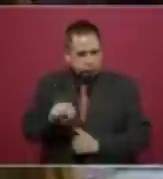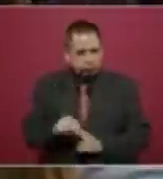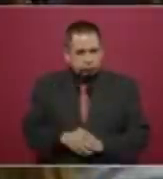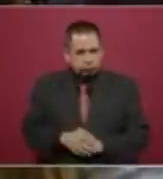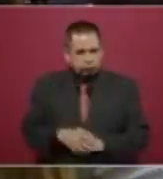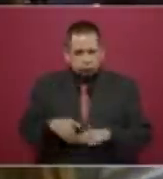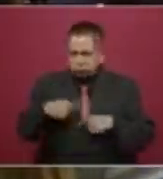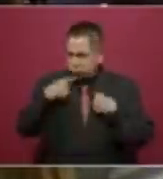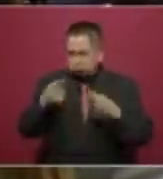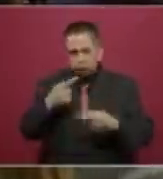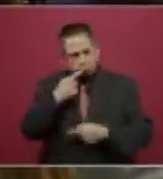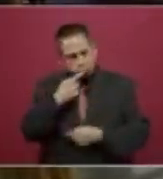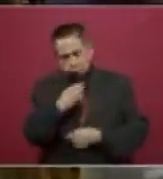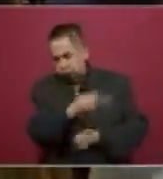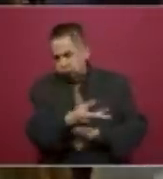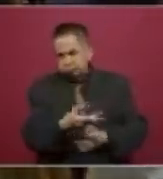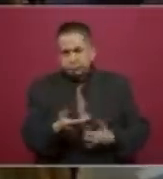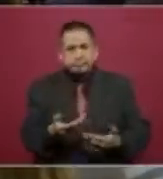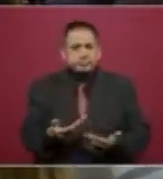para